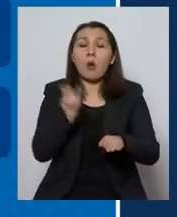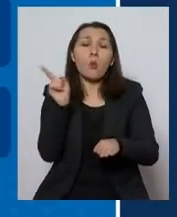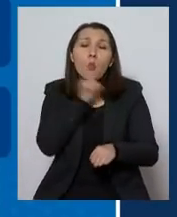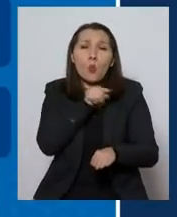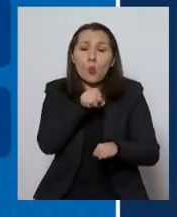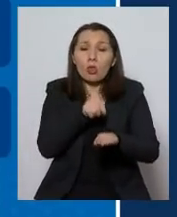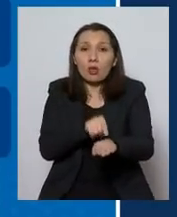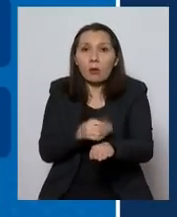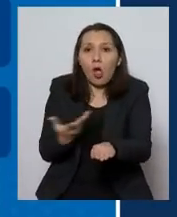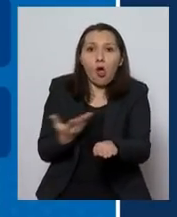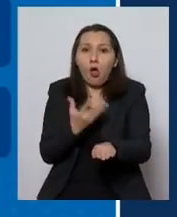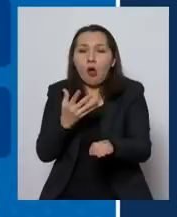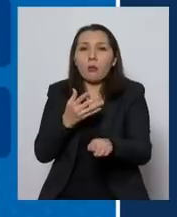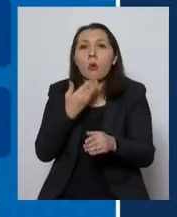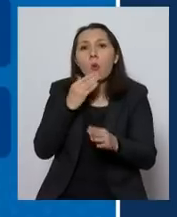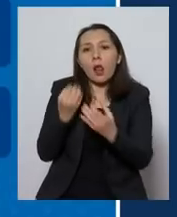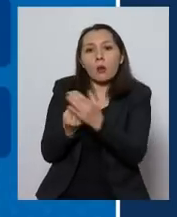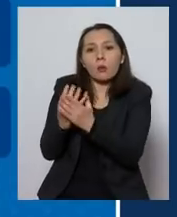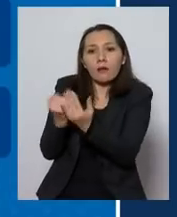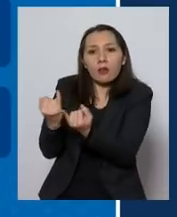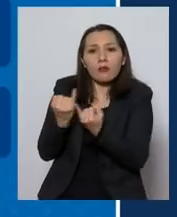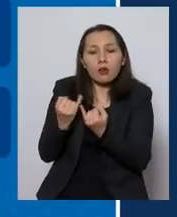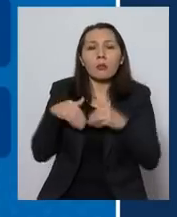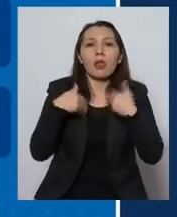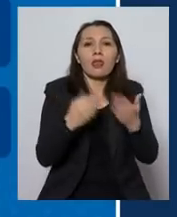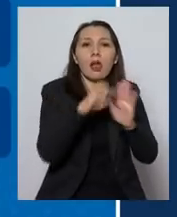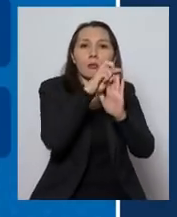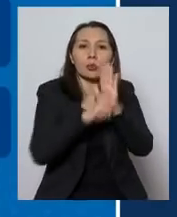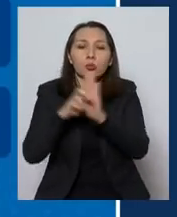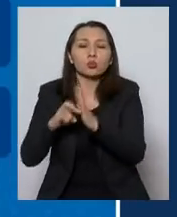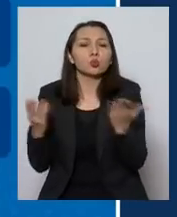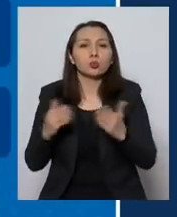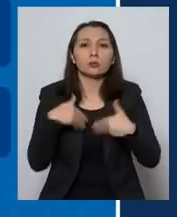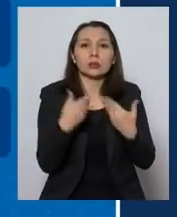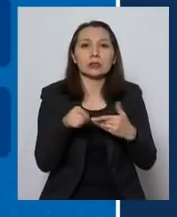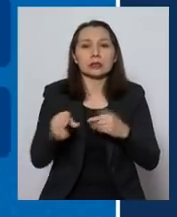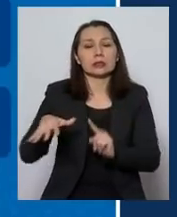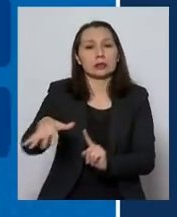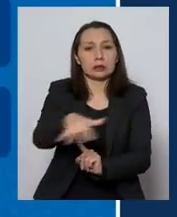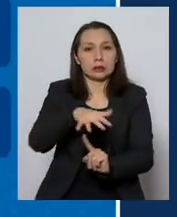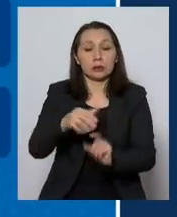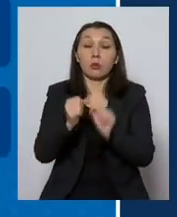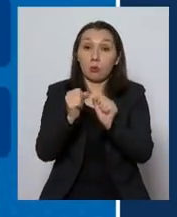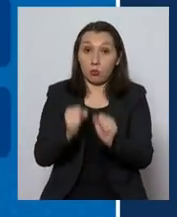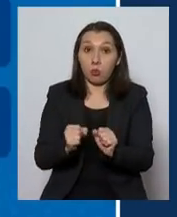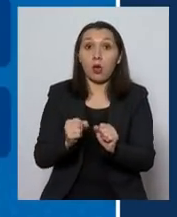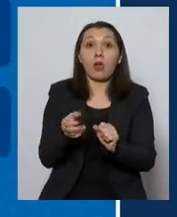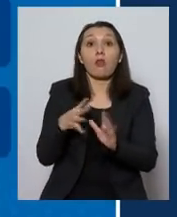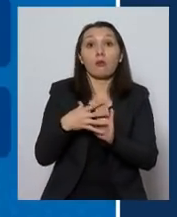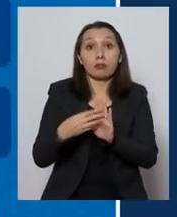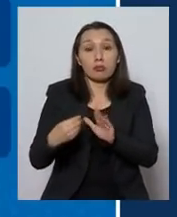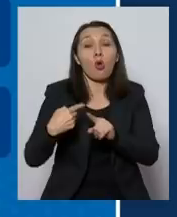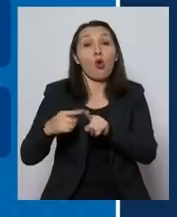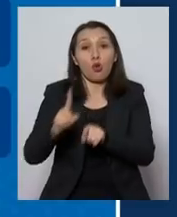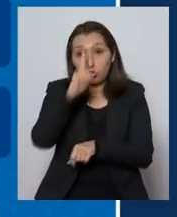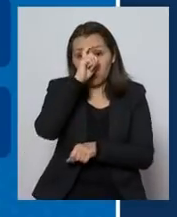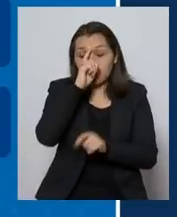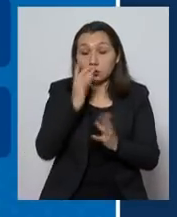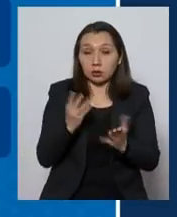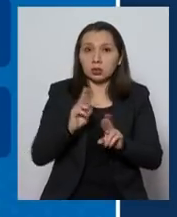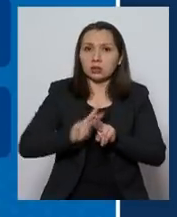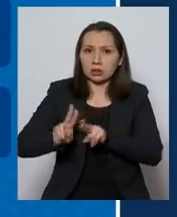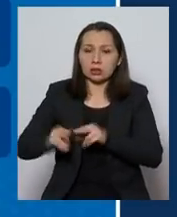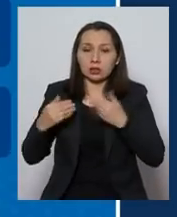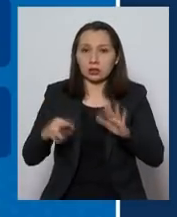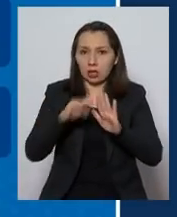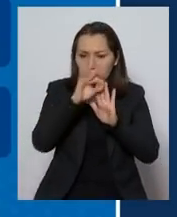país, y cómo se están actualizando o entregando los protocolos a esta situación que podría repetirse en otros hospitales, si es que eso ya se están tomando